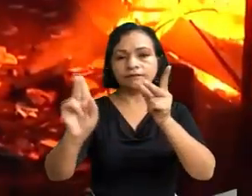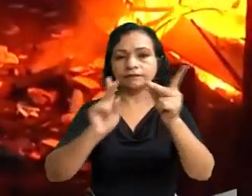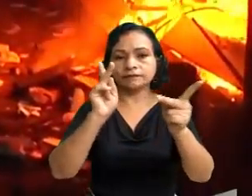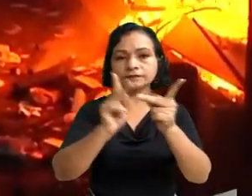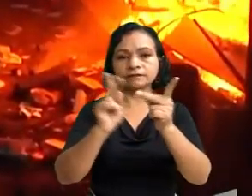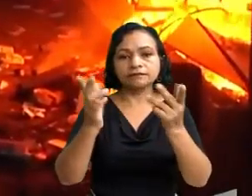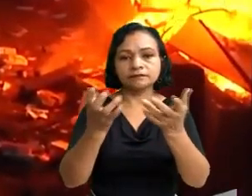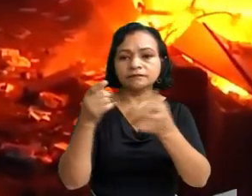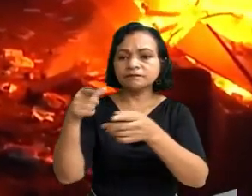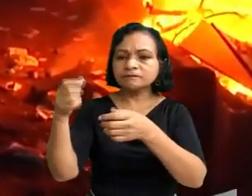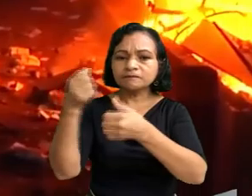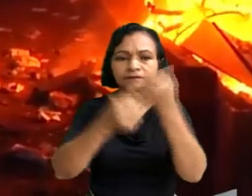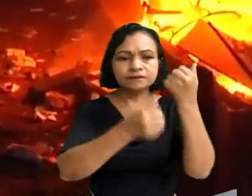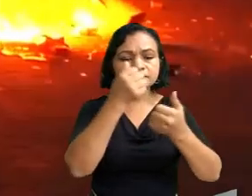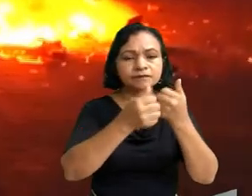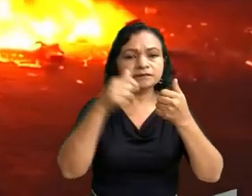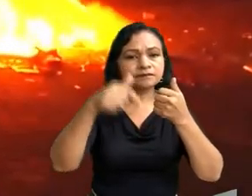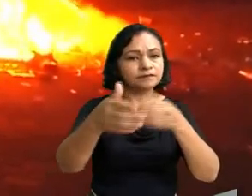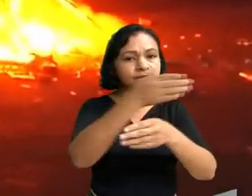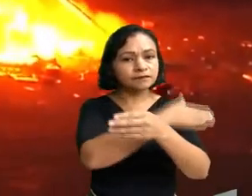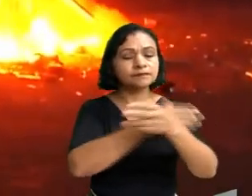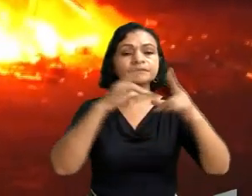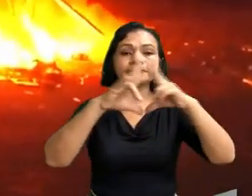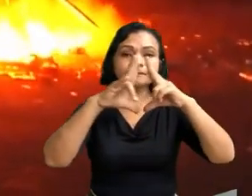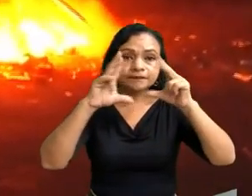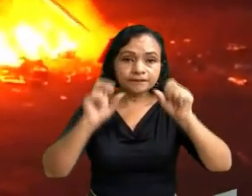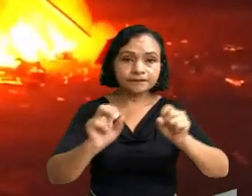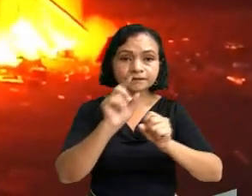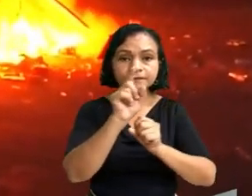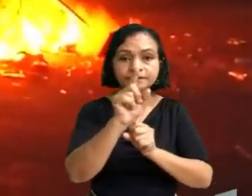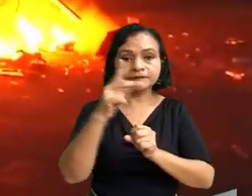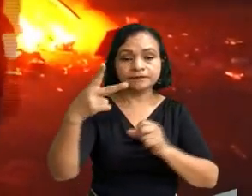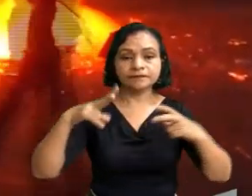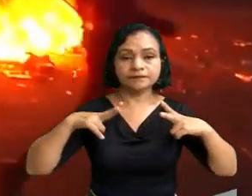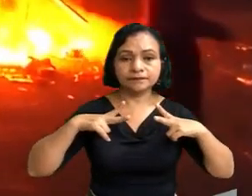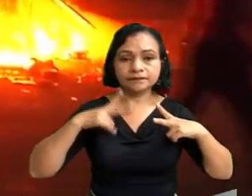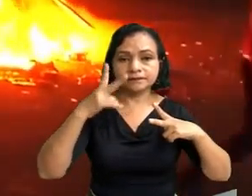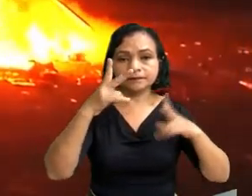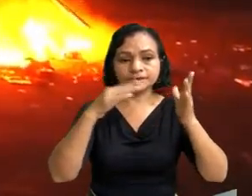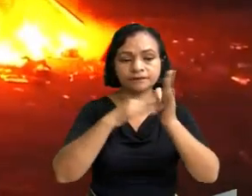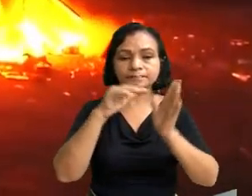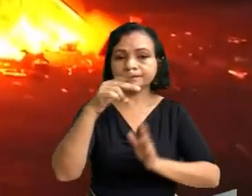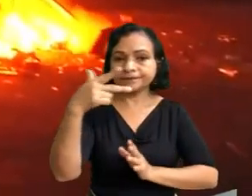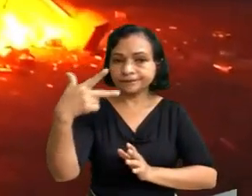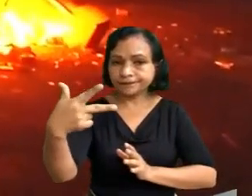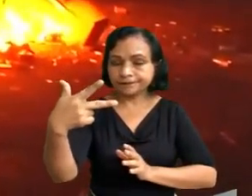padecieron de la violencia desatada en nuestro país desde el 18 de abril del año 2018